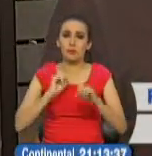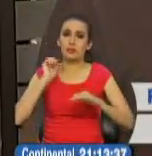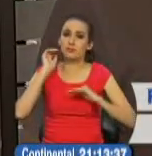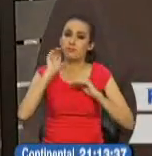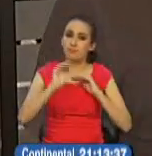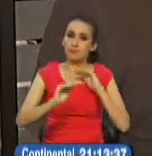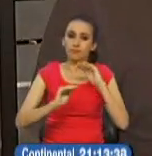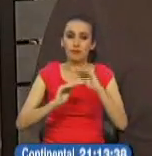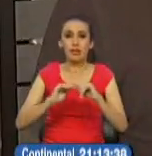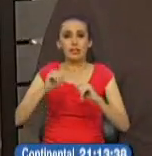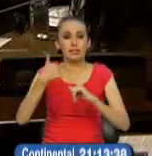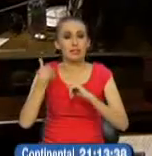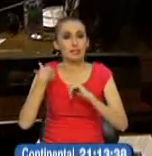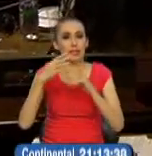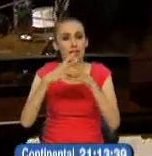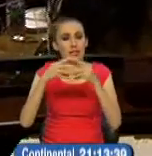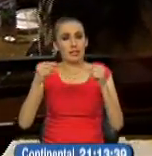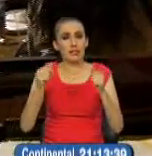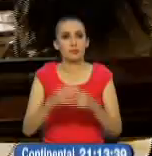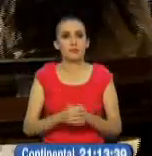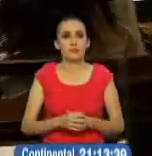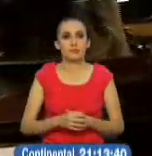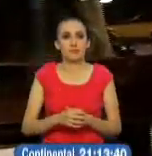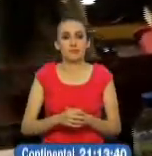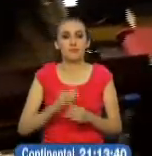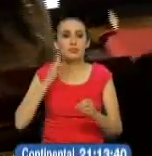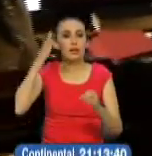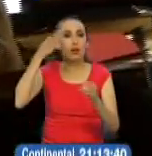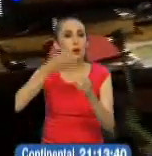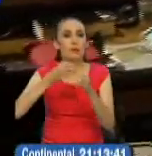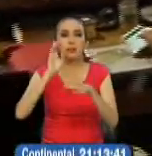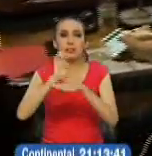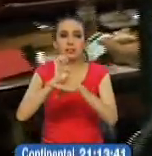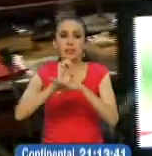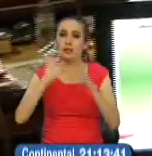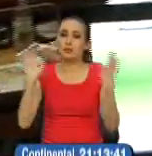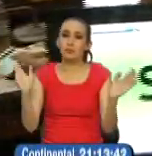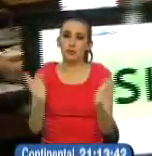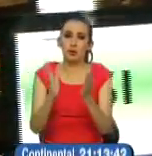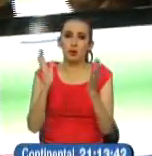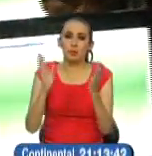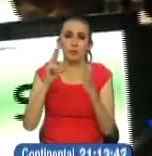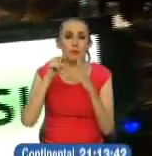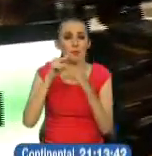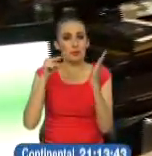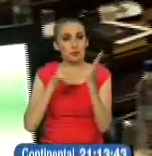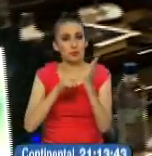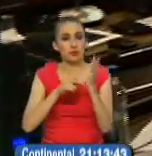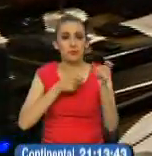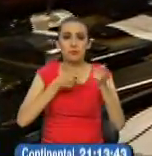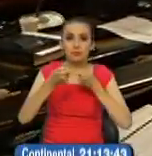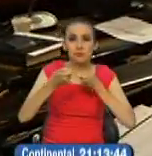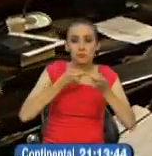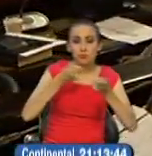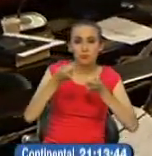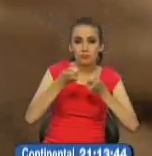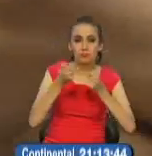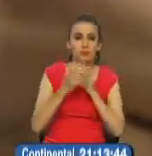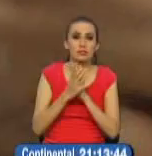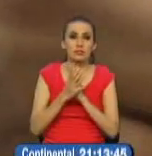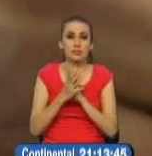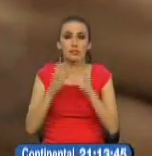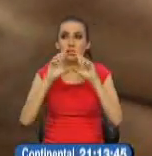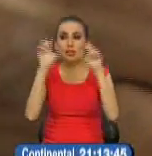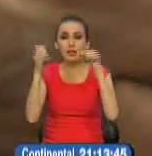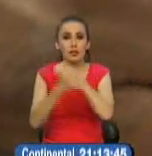tener dinero en paraísos fiscales. Ahora el objetivo de nuestro país es promover una normativa para que la regulación de los paraísos fiscales